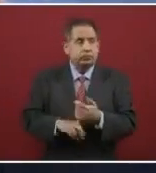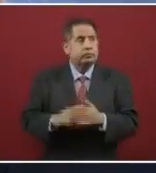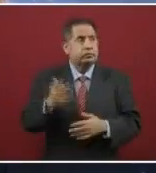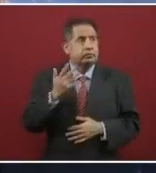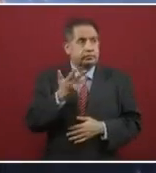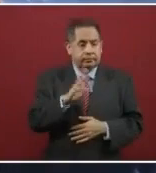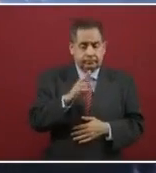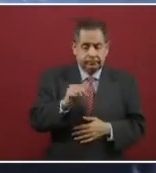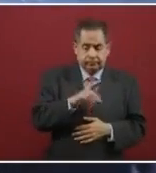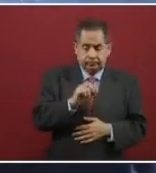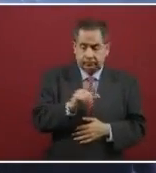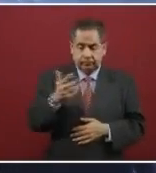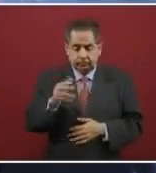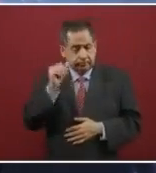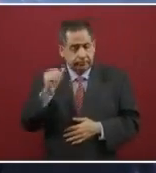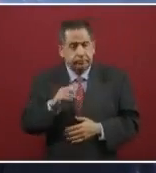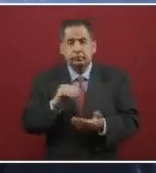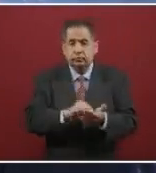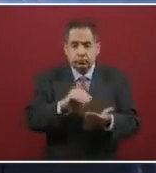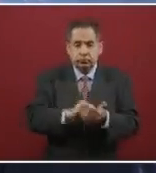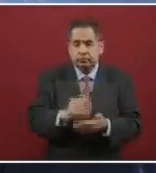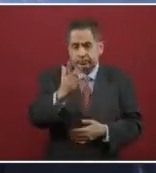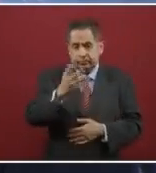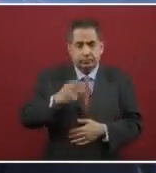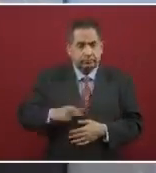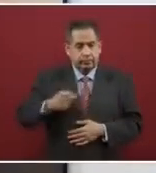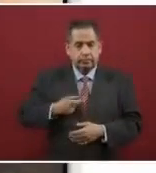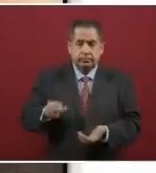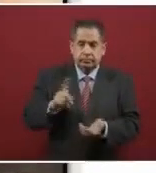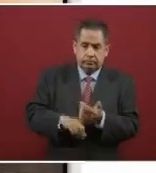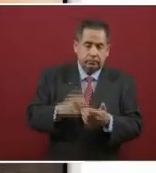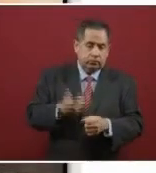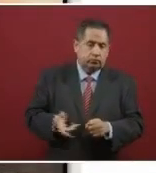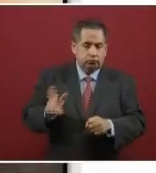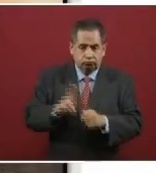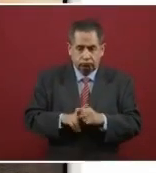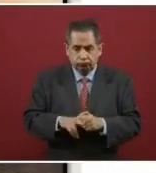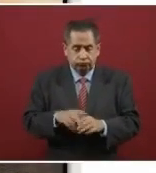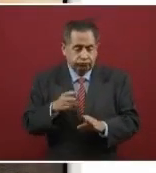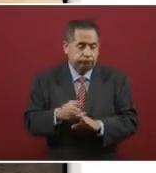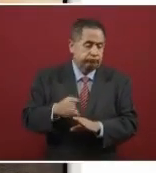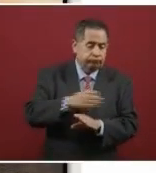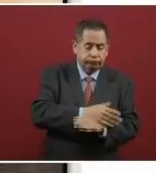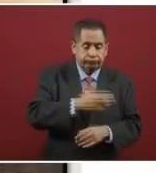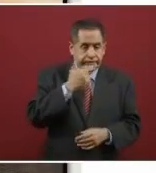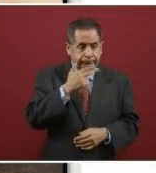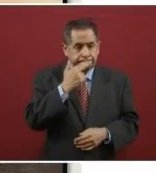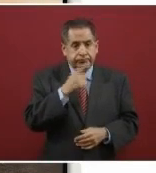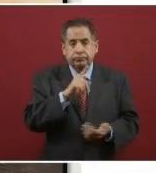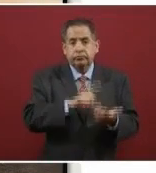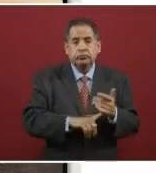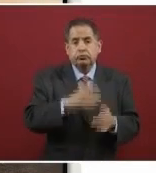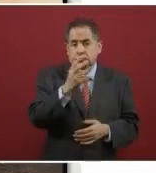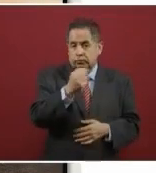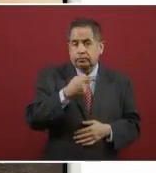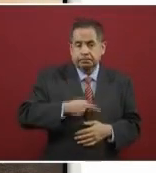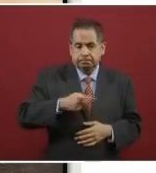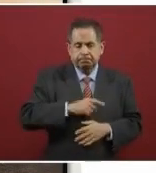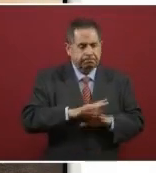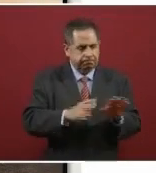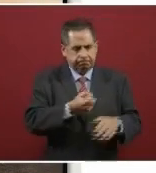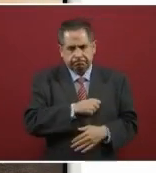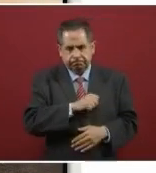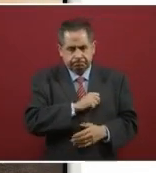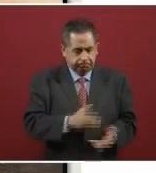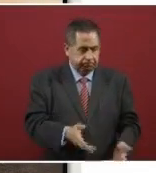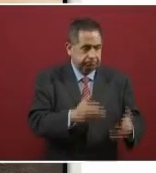de abril, había todavía 5 hospitalizados y habían sido dados de alta por mejora 9, un total de 14. El total de fallecidos